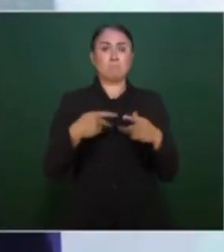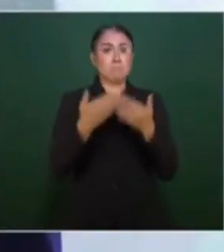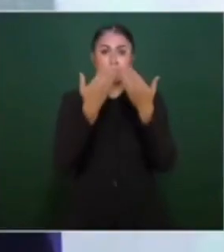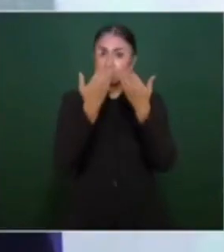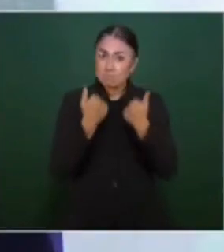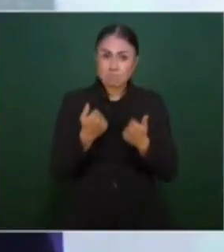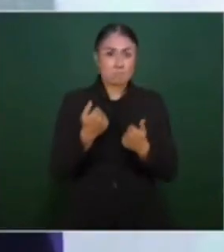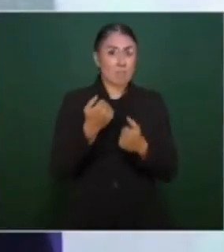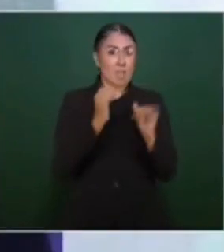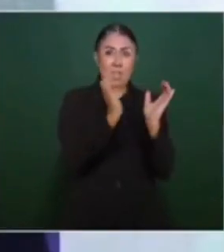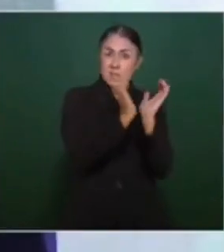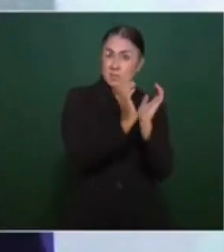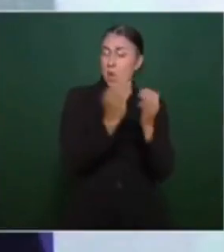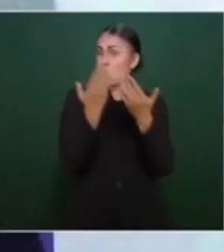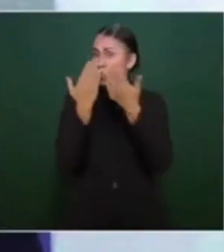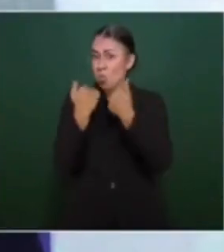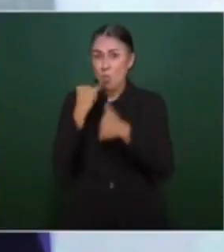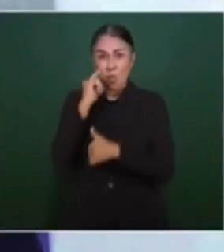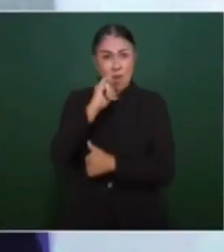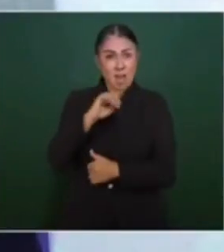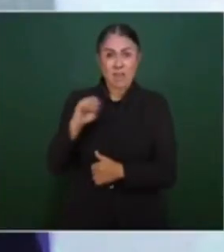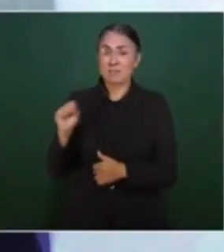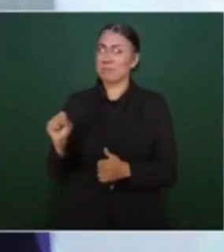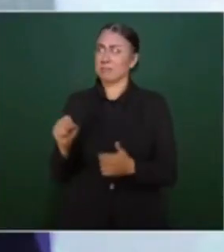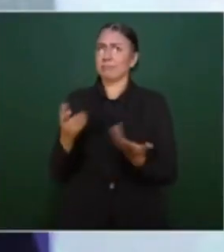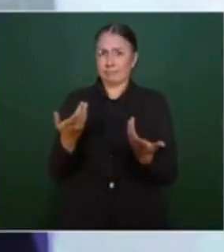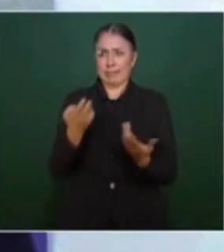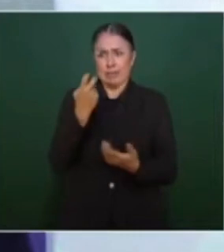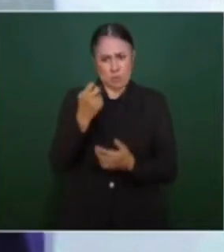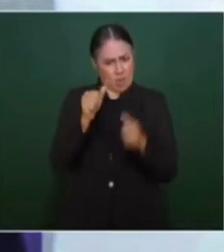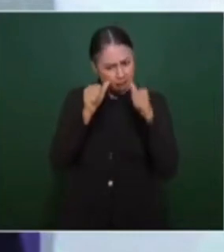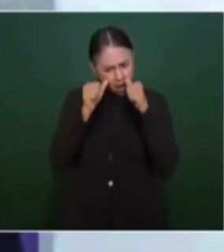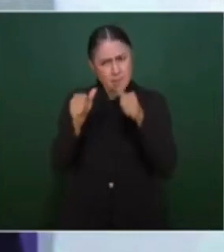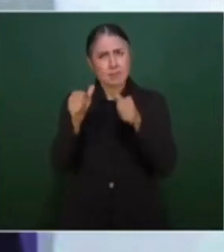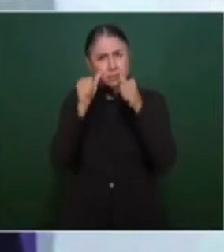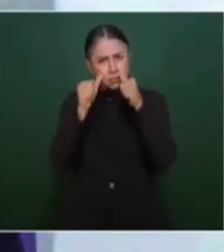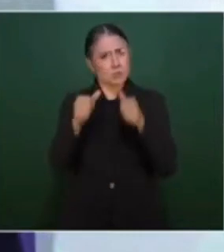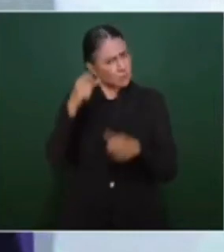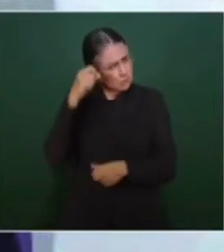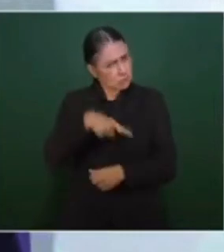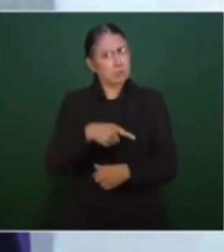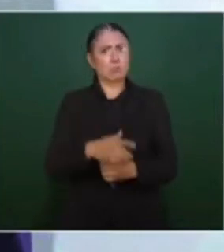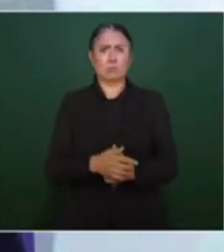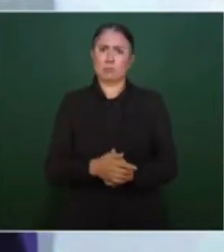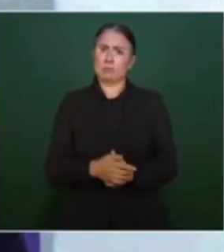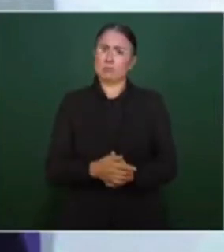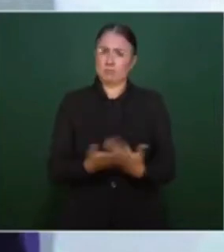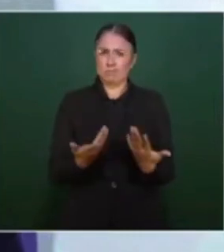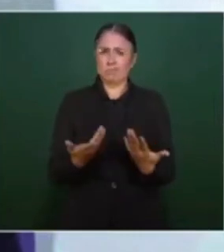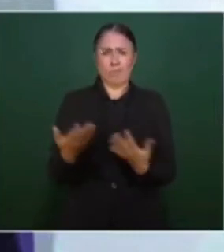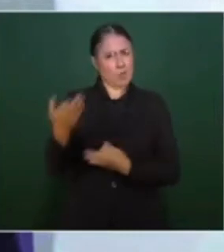atendida. Ese es el propósito. Entonces, vamos a